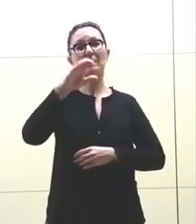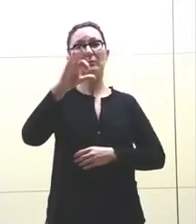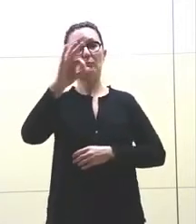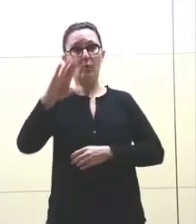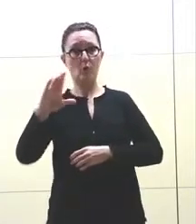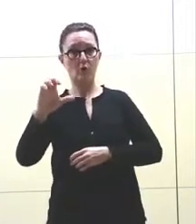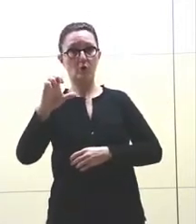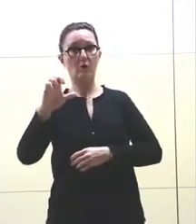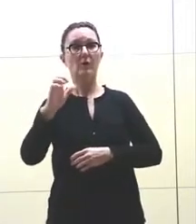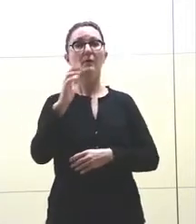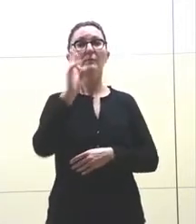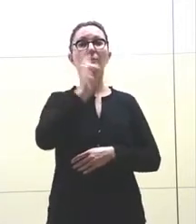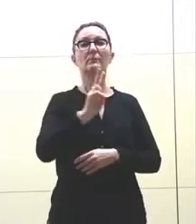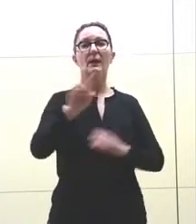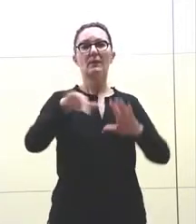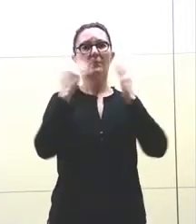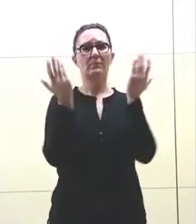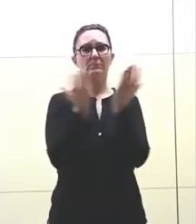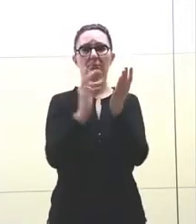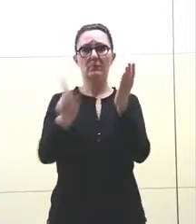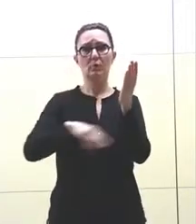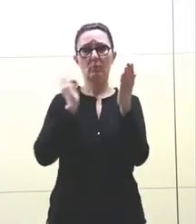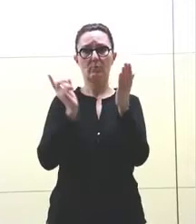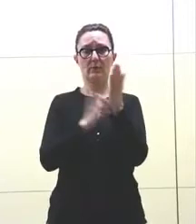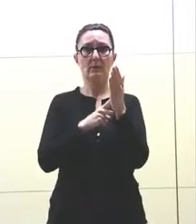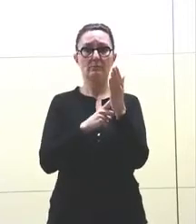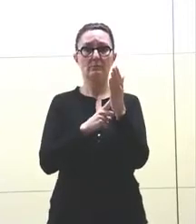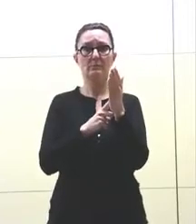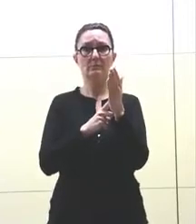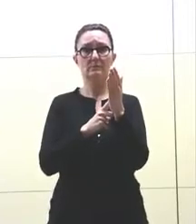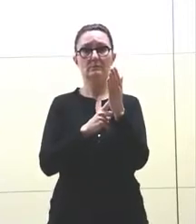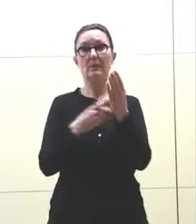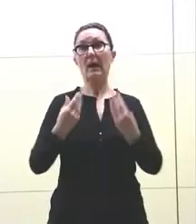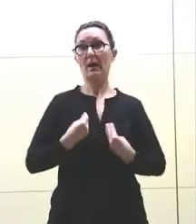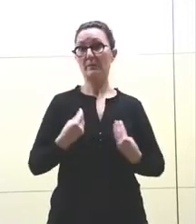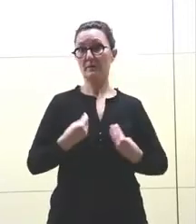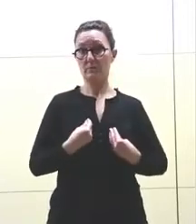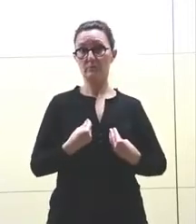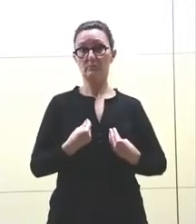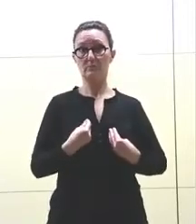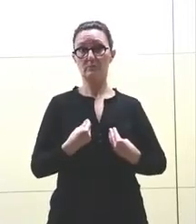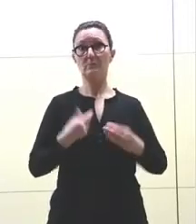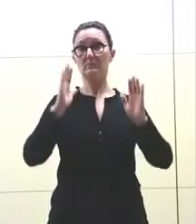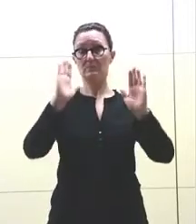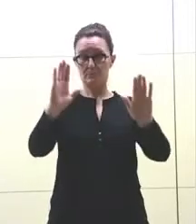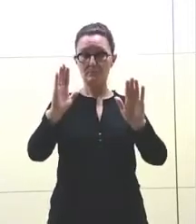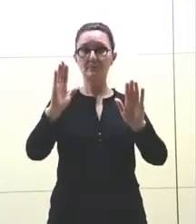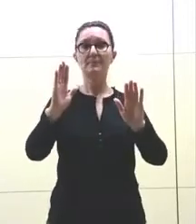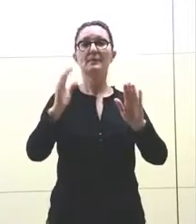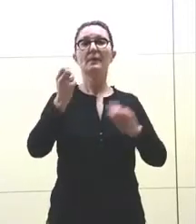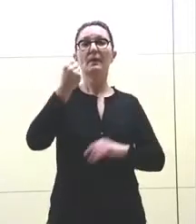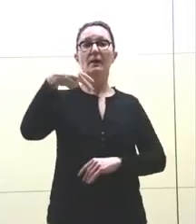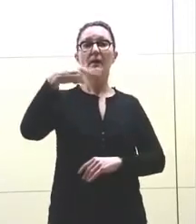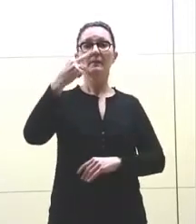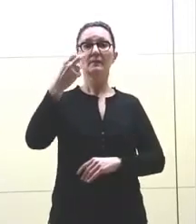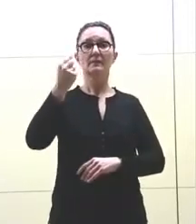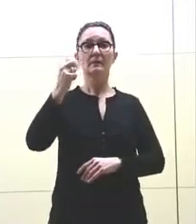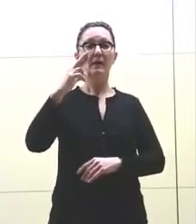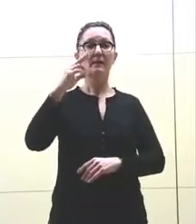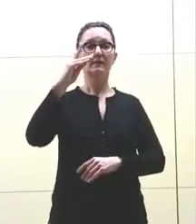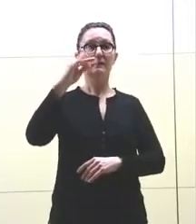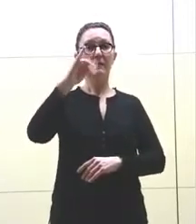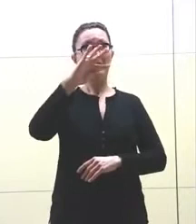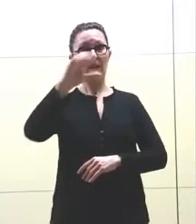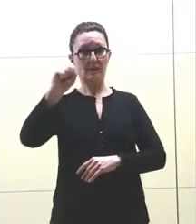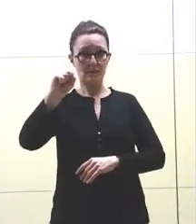abarca todo el planeta habitado, excepto en la Antártida, en